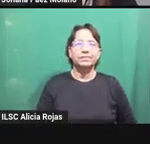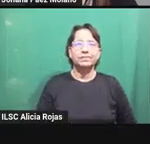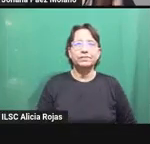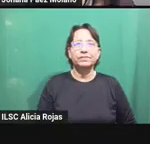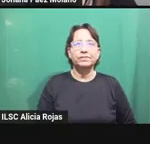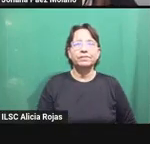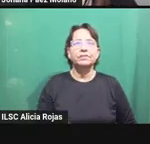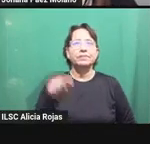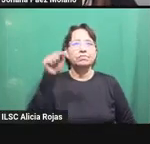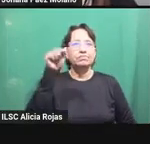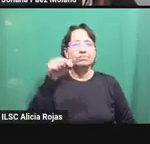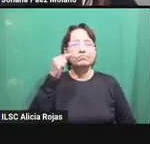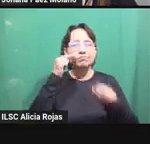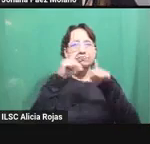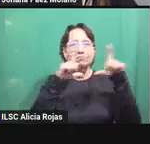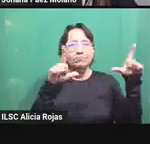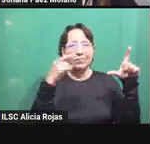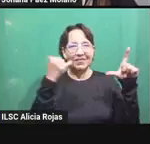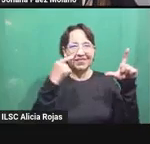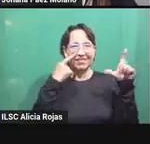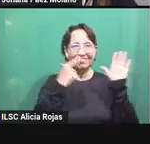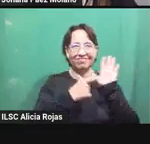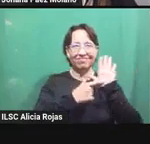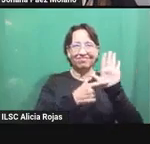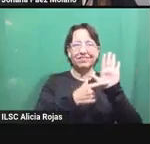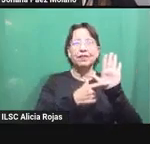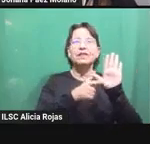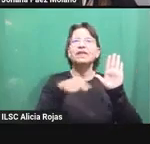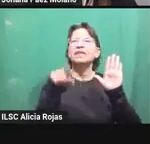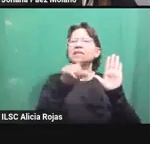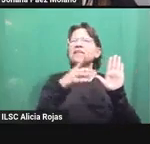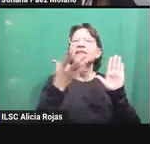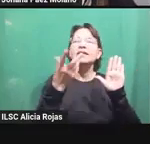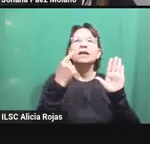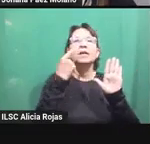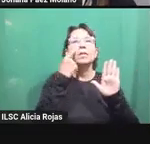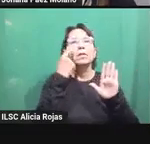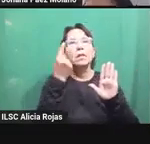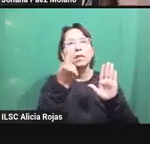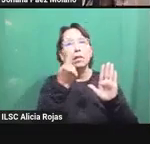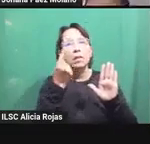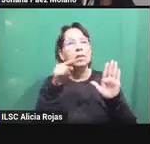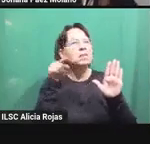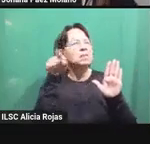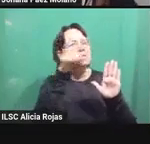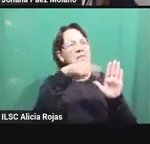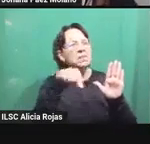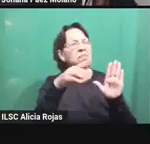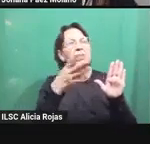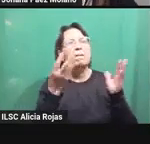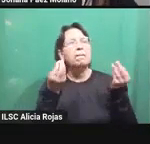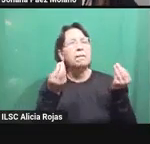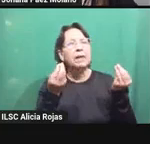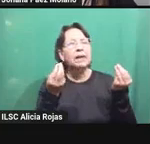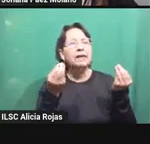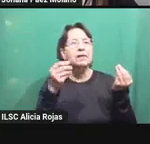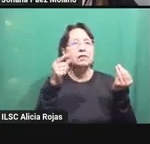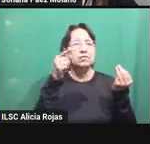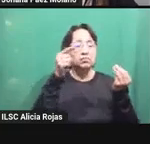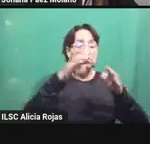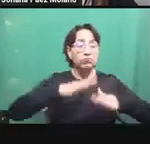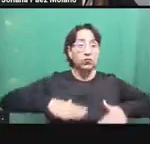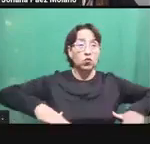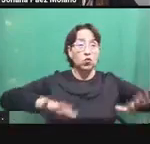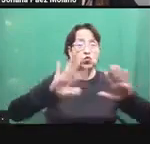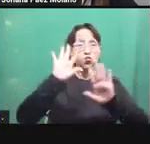En esta diapositiva, como ya había mencionado, es un poco pues que se busca recalcar, se buscó en su momento recalcar en el espacio del